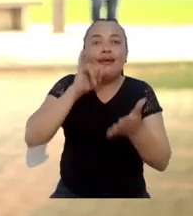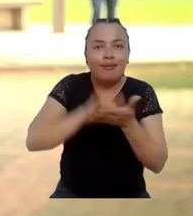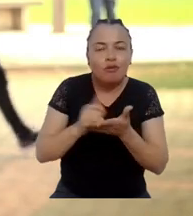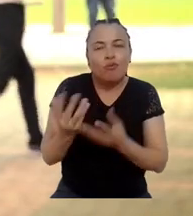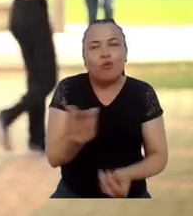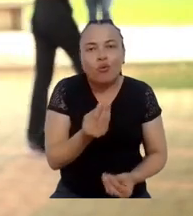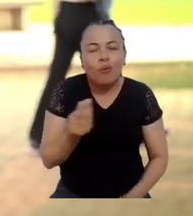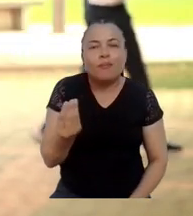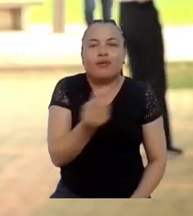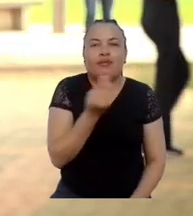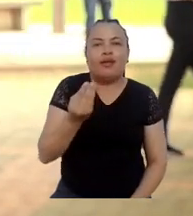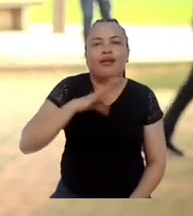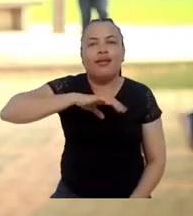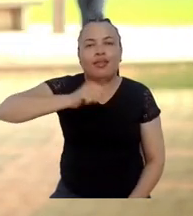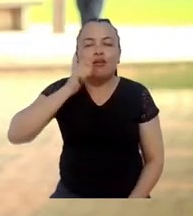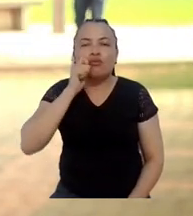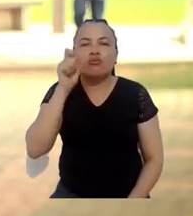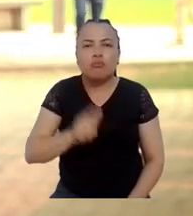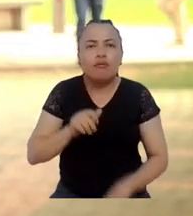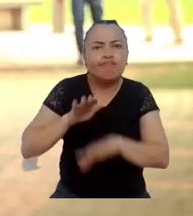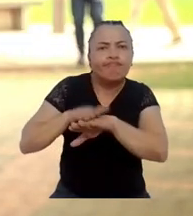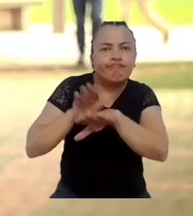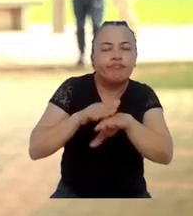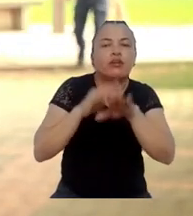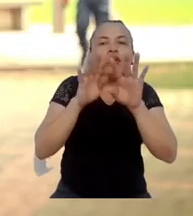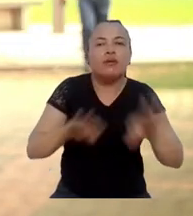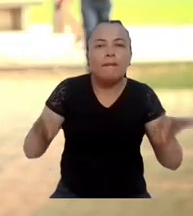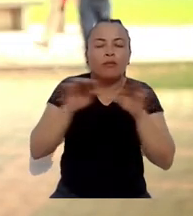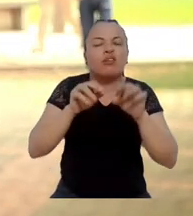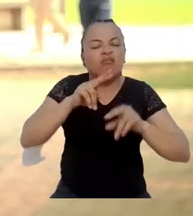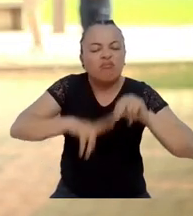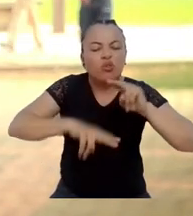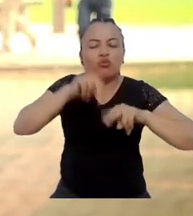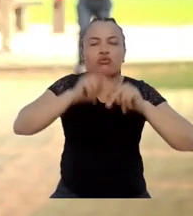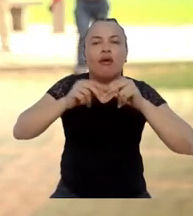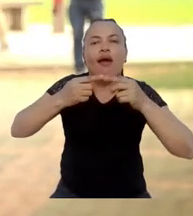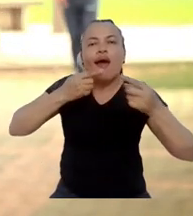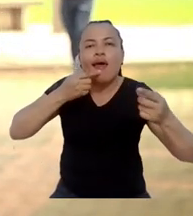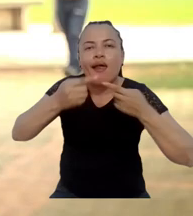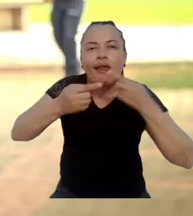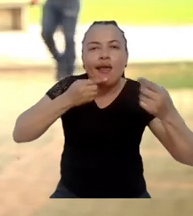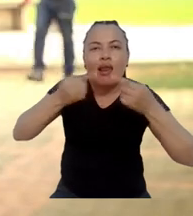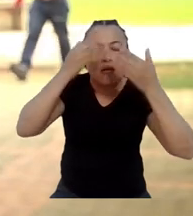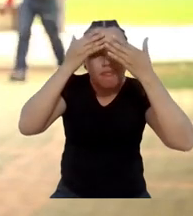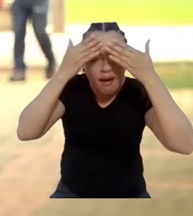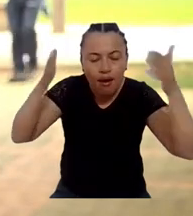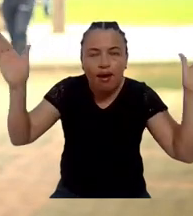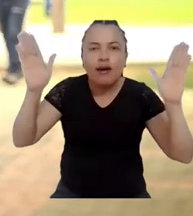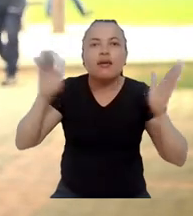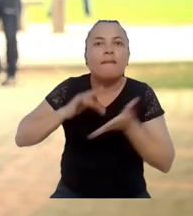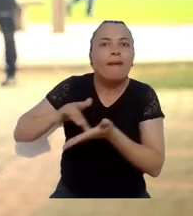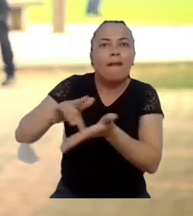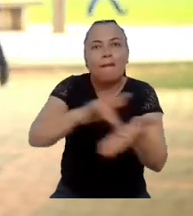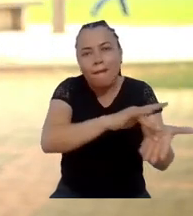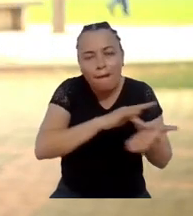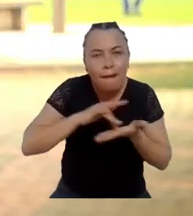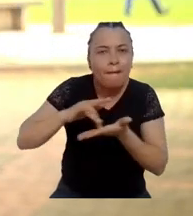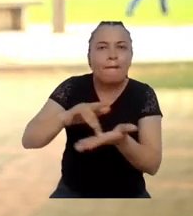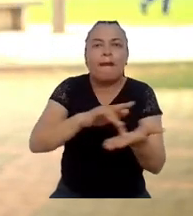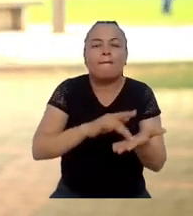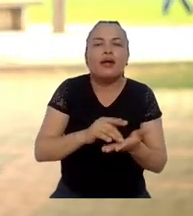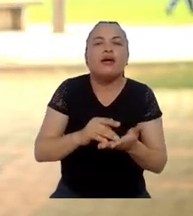comité de Derechos Humanos hace un llamado precisamente a la construcción de un diálogo en democracia